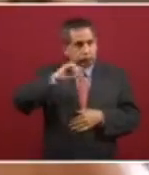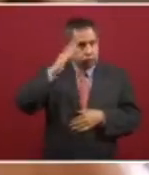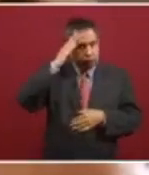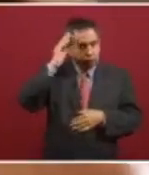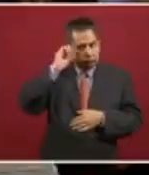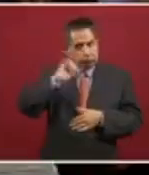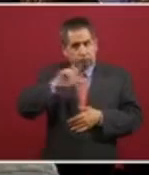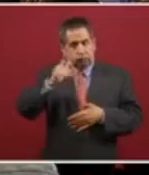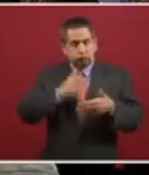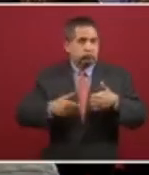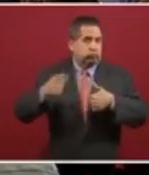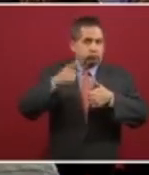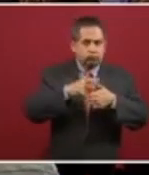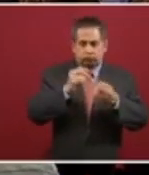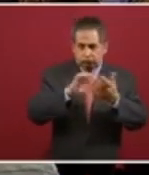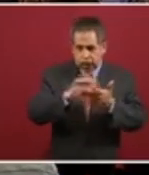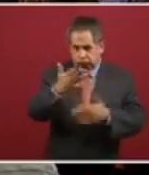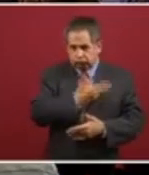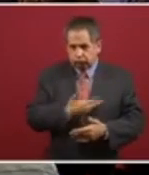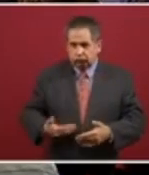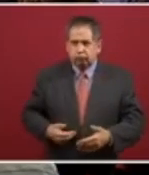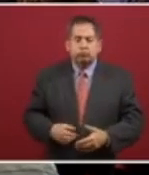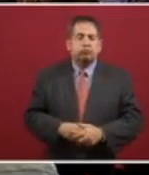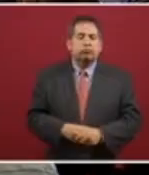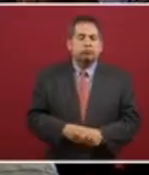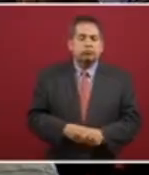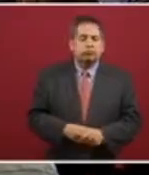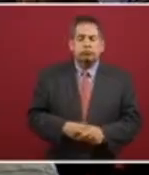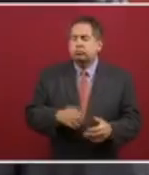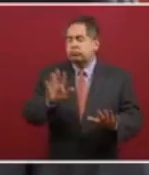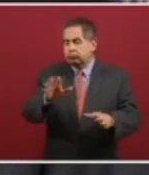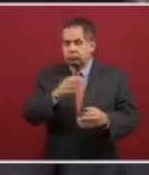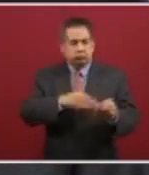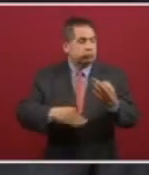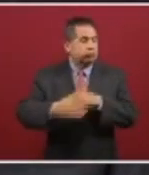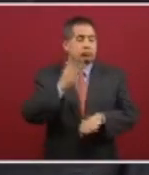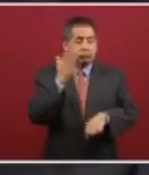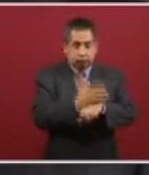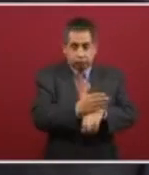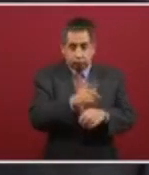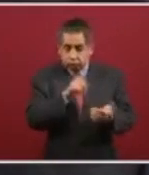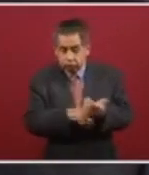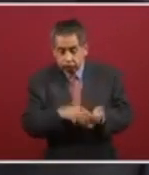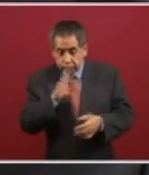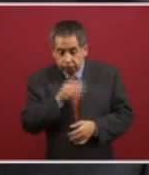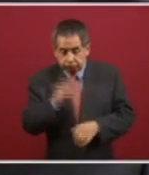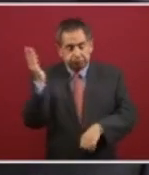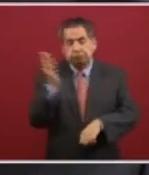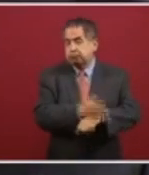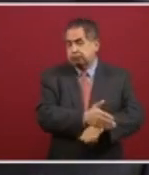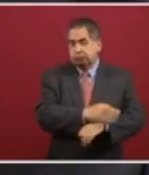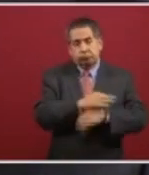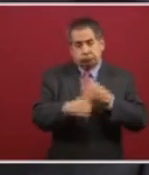nivel? Gracias, señor presidente. No va a haber impunidad de nadie. Es un proceso